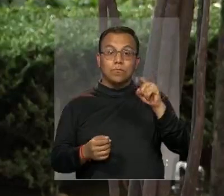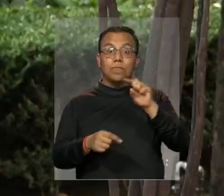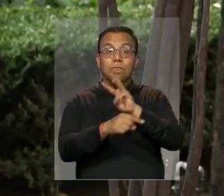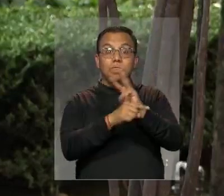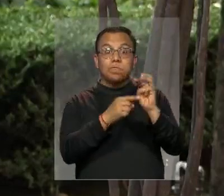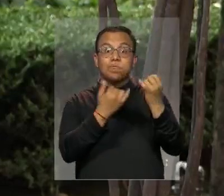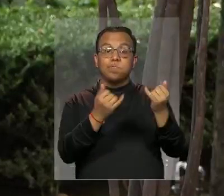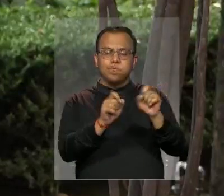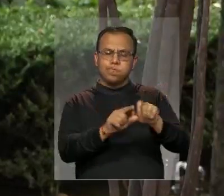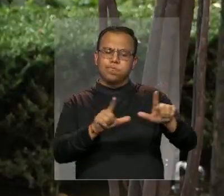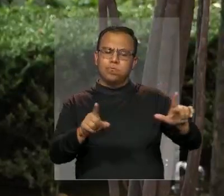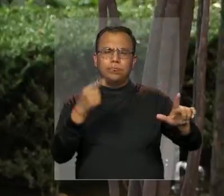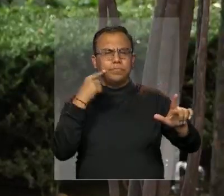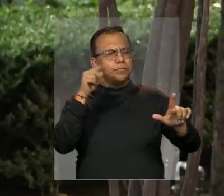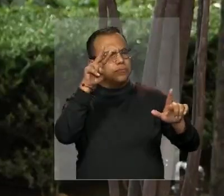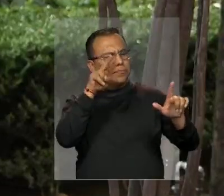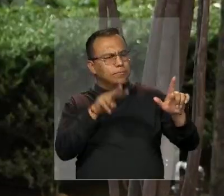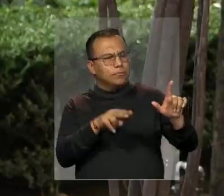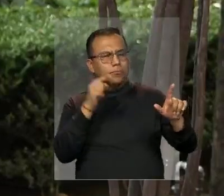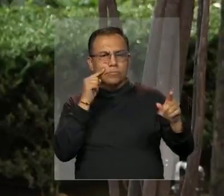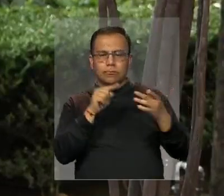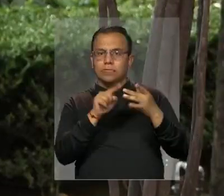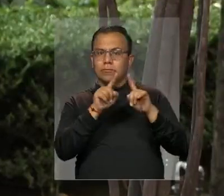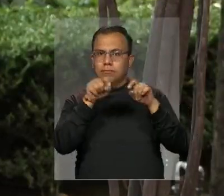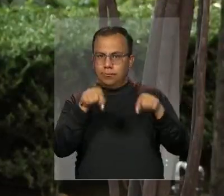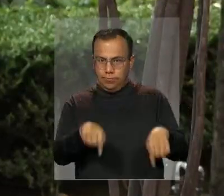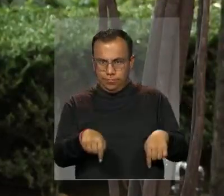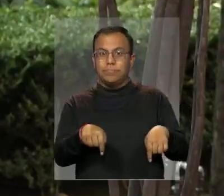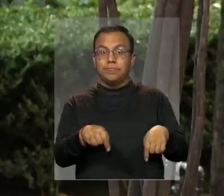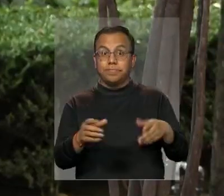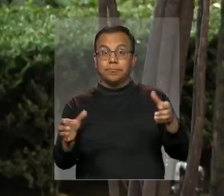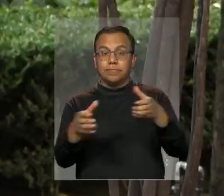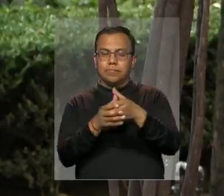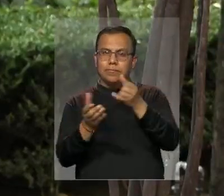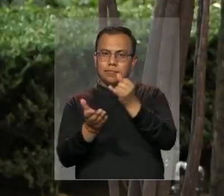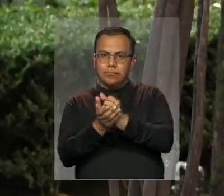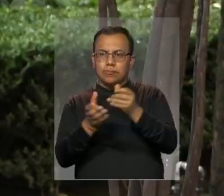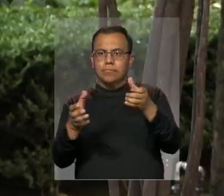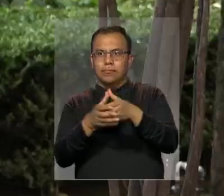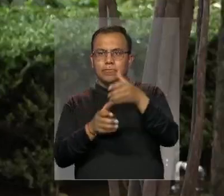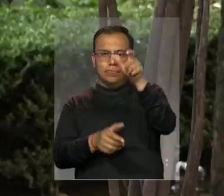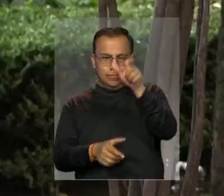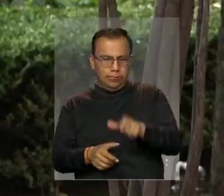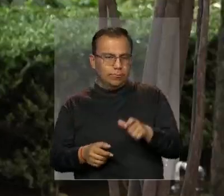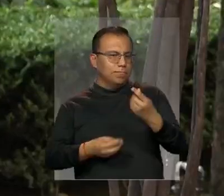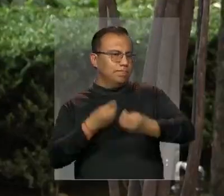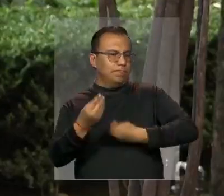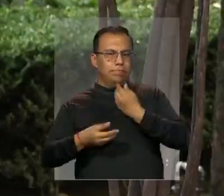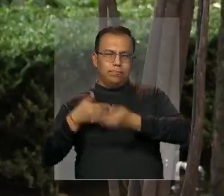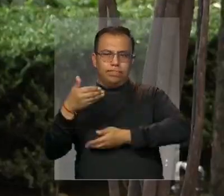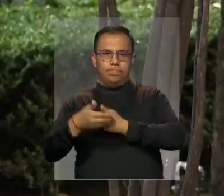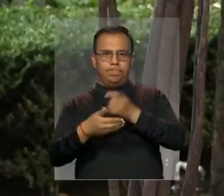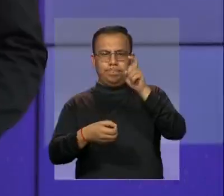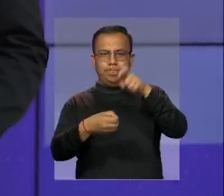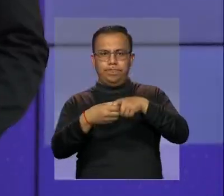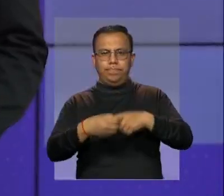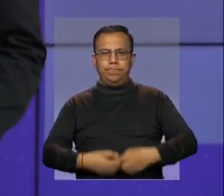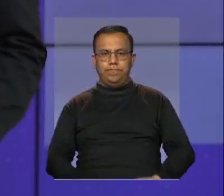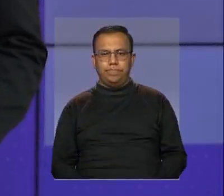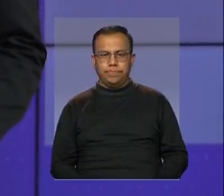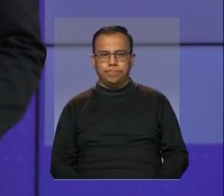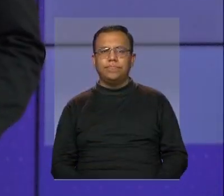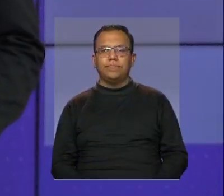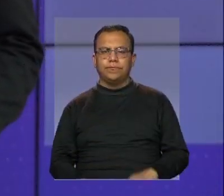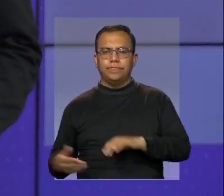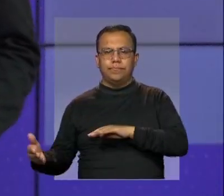www.gobiernobogota.gob.co. Ustedes solamente tienen que acudir a las sedes de las juntas administradoras locales y ahí realizan el proceso de inscripción. Y volvemos